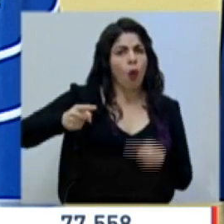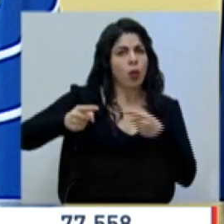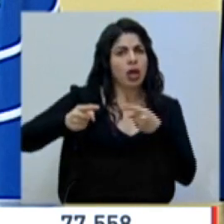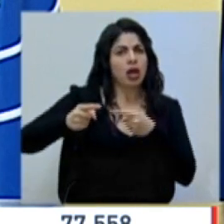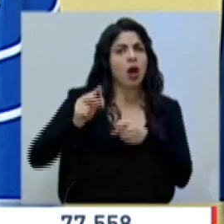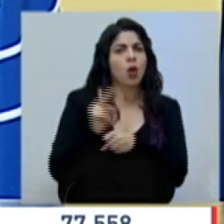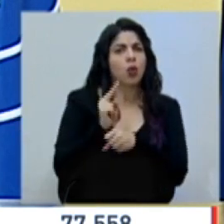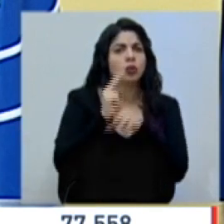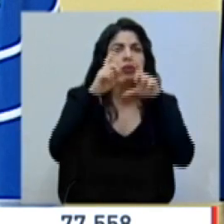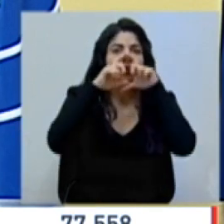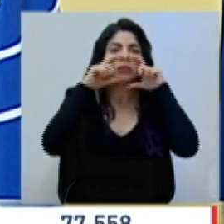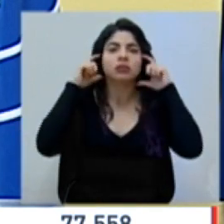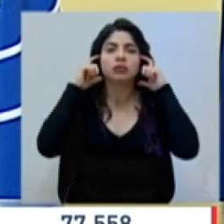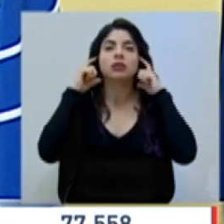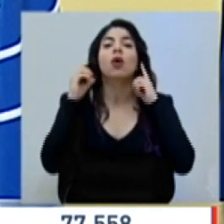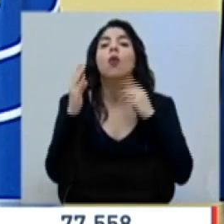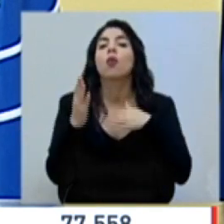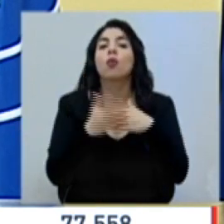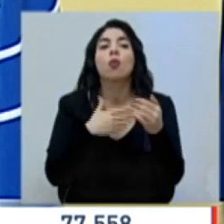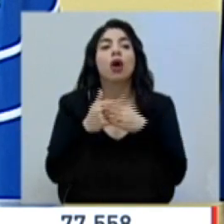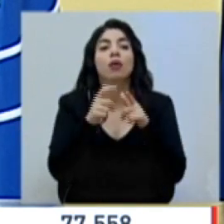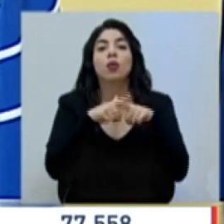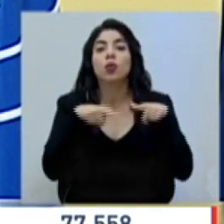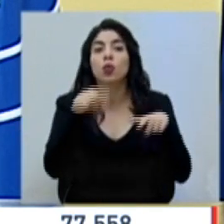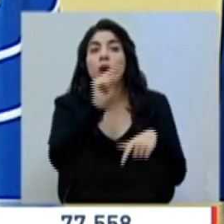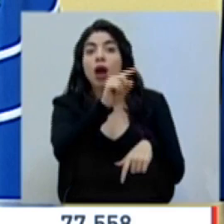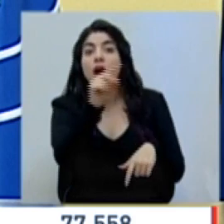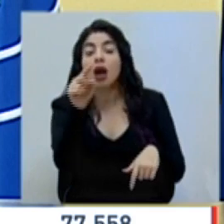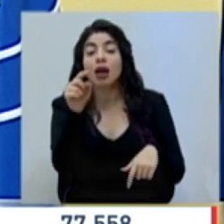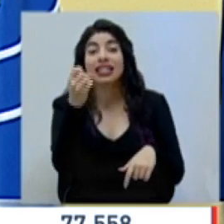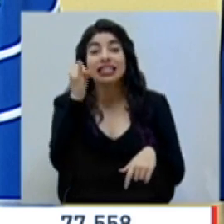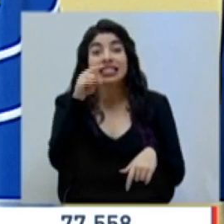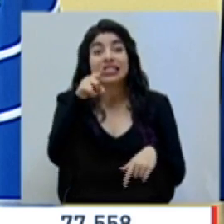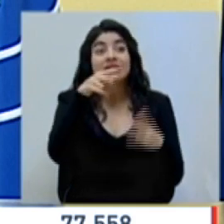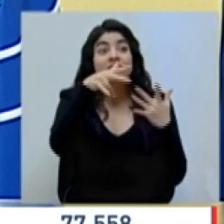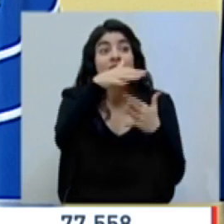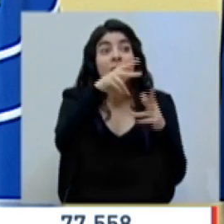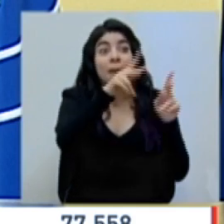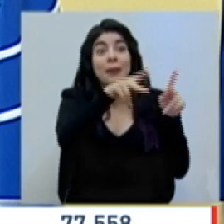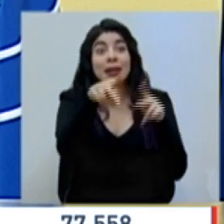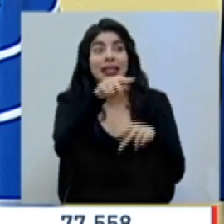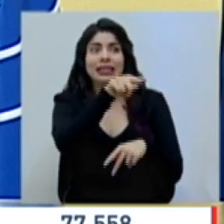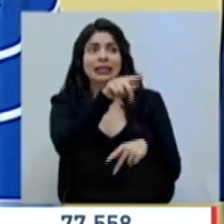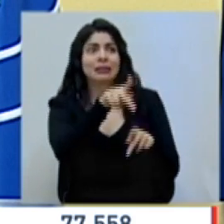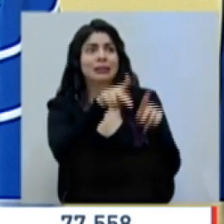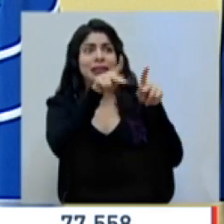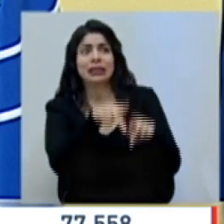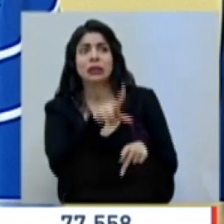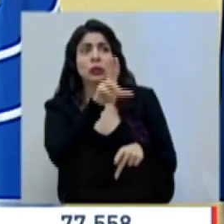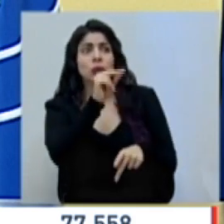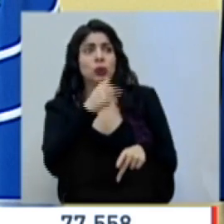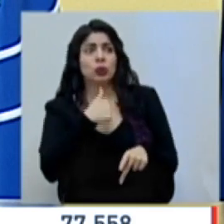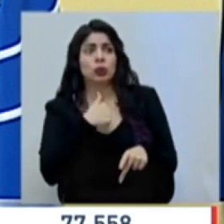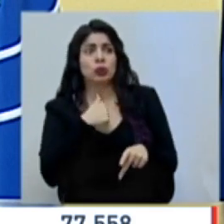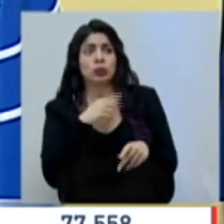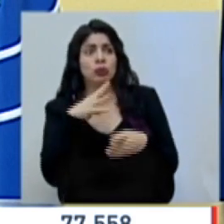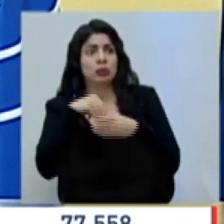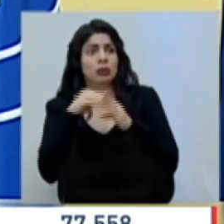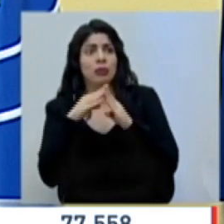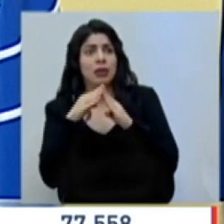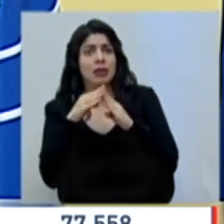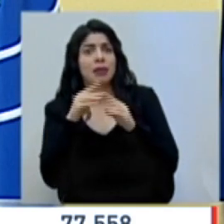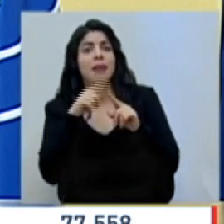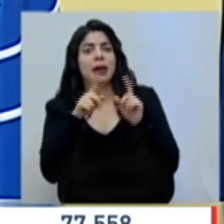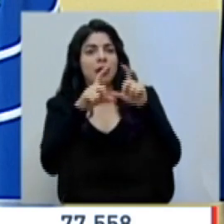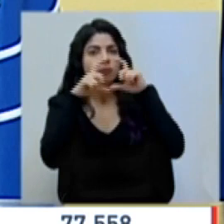la mascarilla en todos aquellos sitios en los que estemos compartiendo con personas que no sean de nuestra burbuja social.